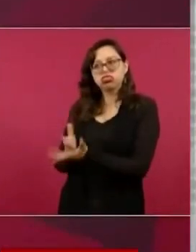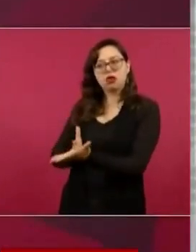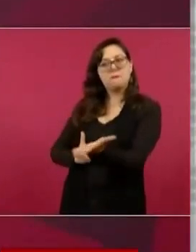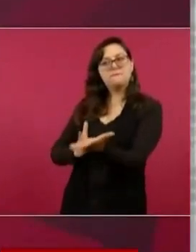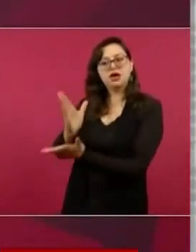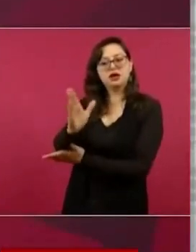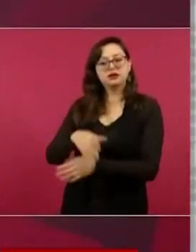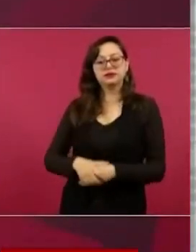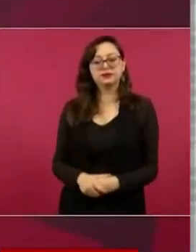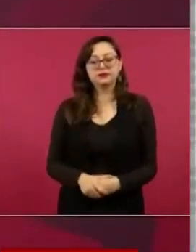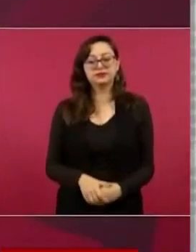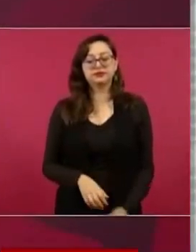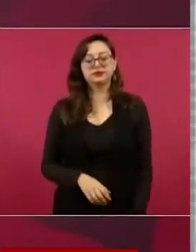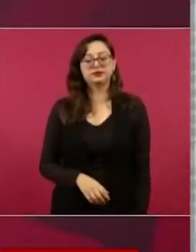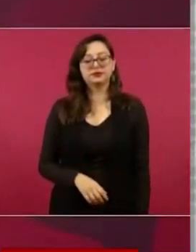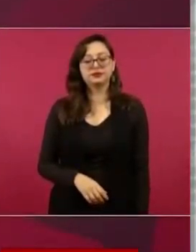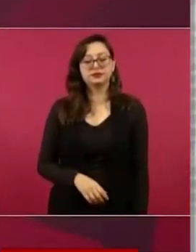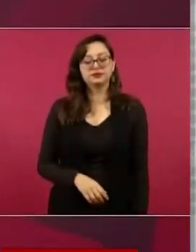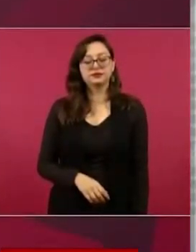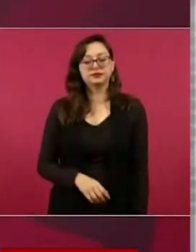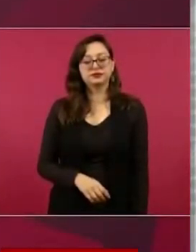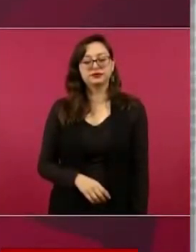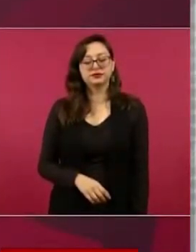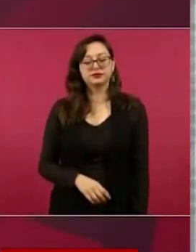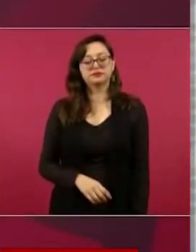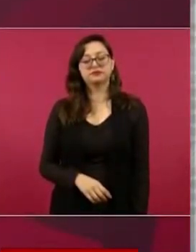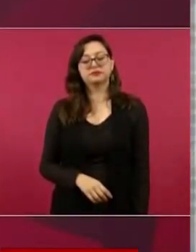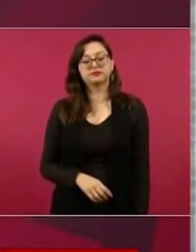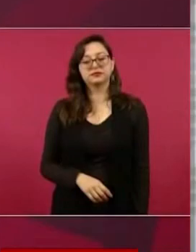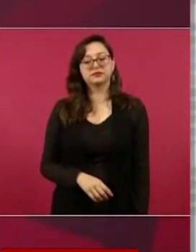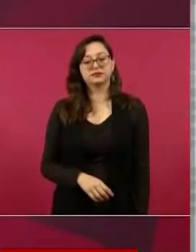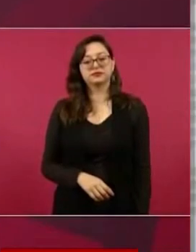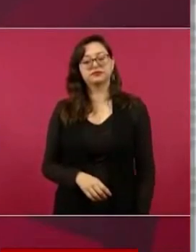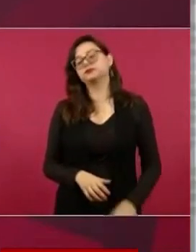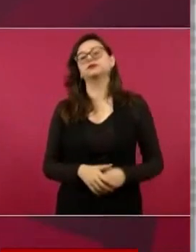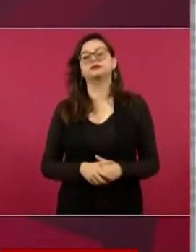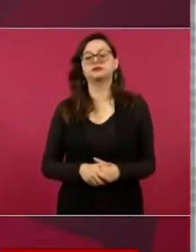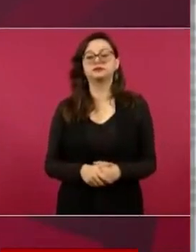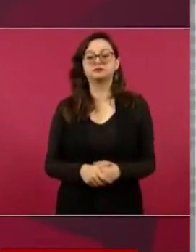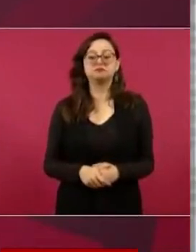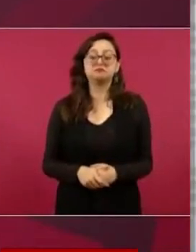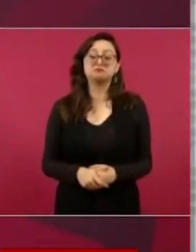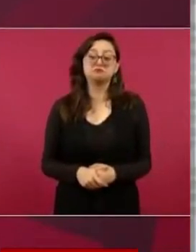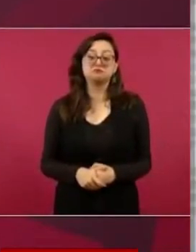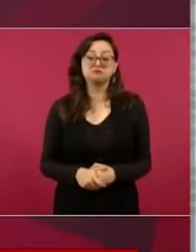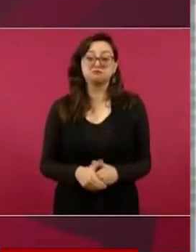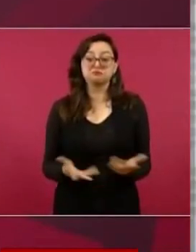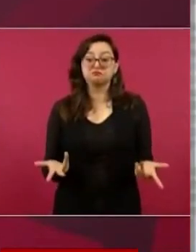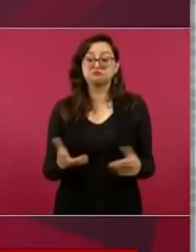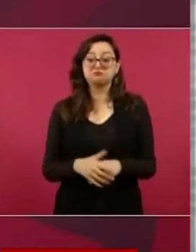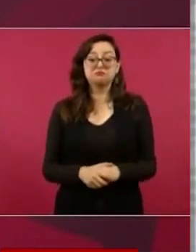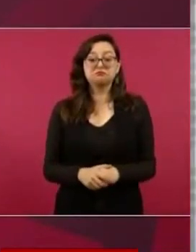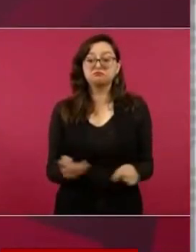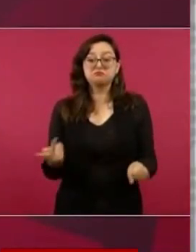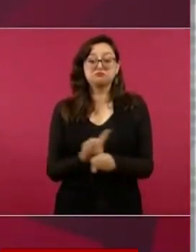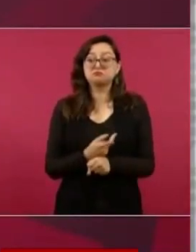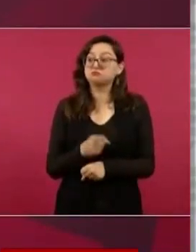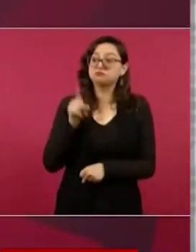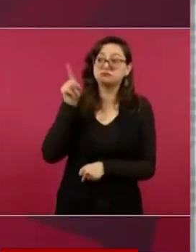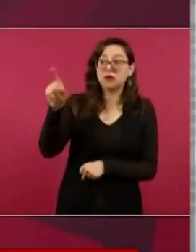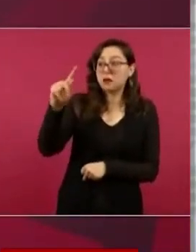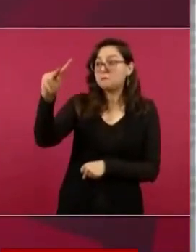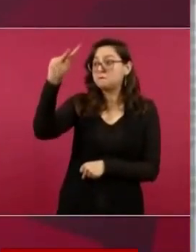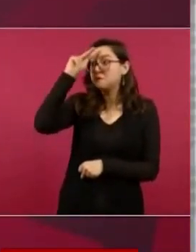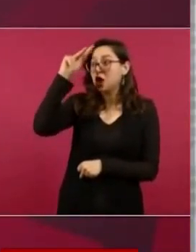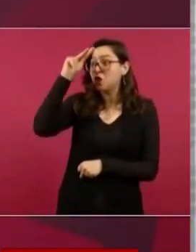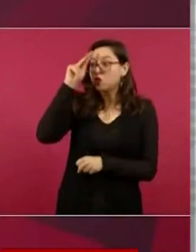masivas que se han visto muy recientemente Especialmente del Zócalo allá en Ciudad de México hacen por lo menos